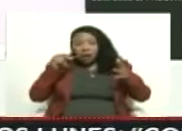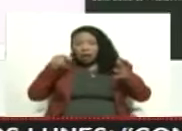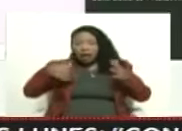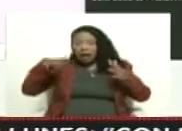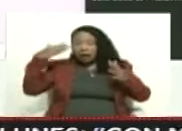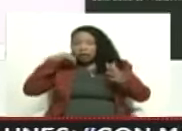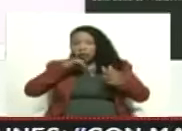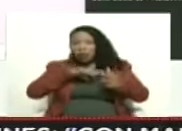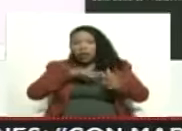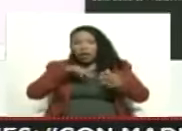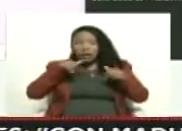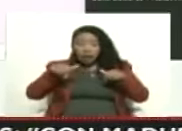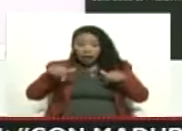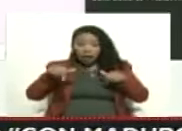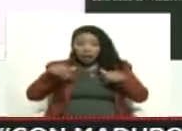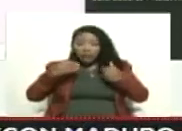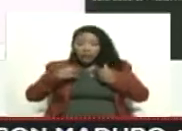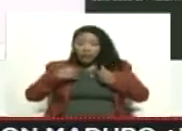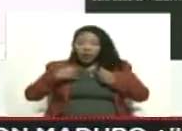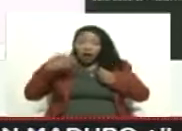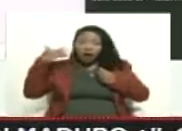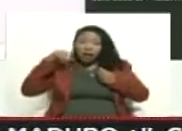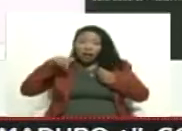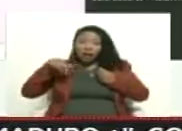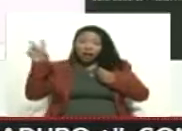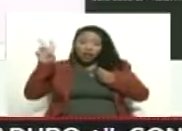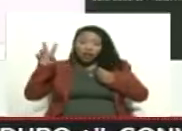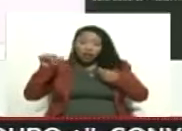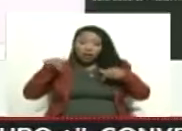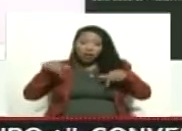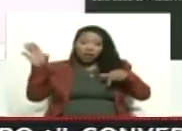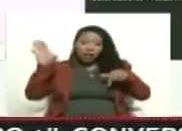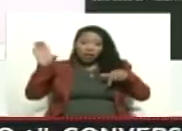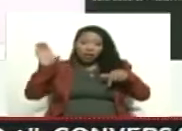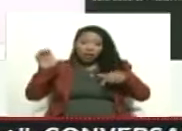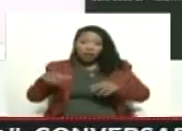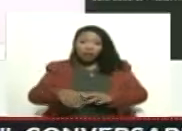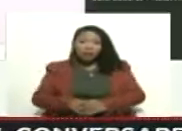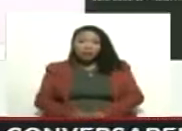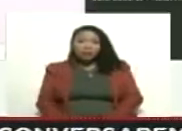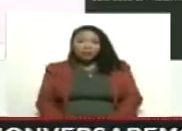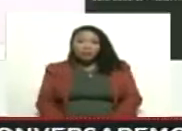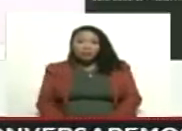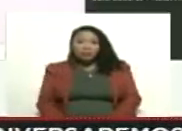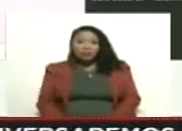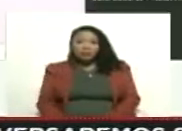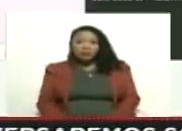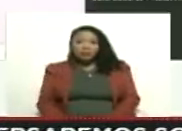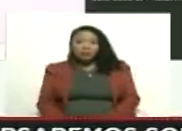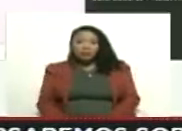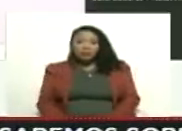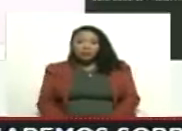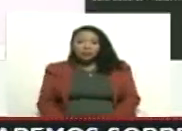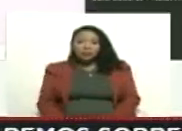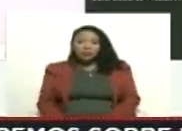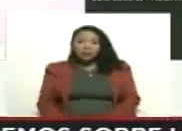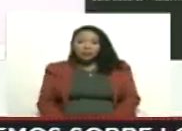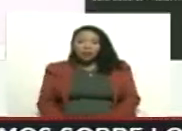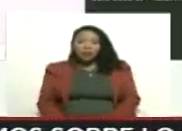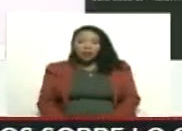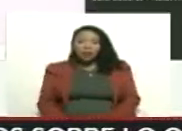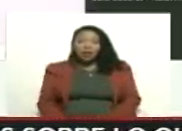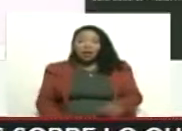y es venezolano de aquí de Caracas de aquí de